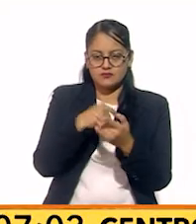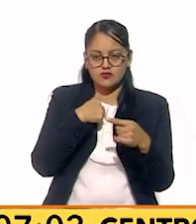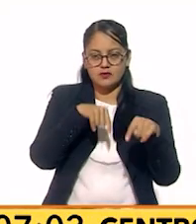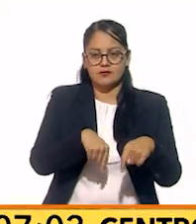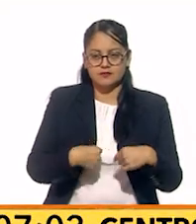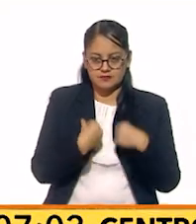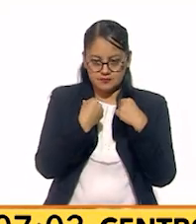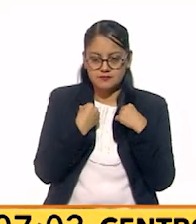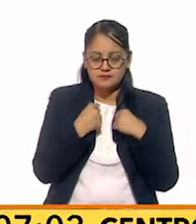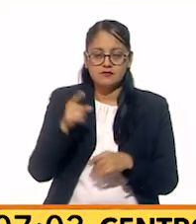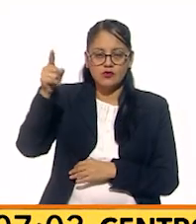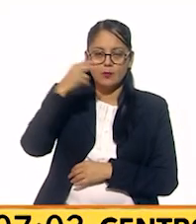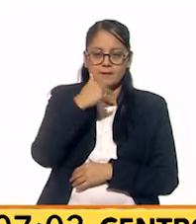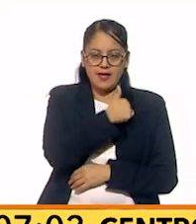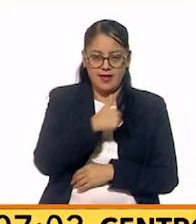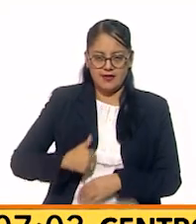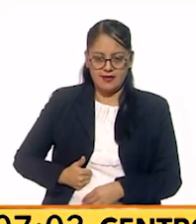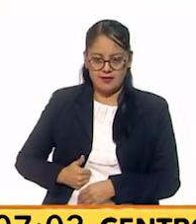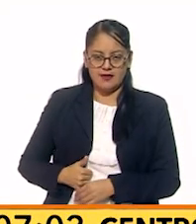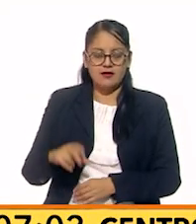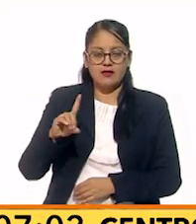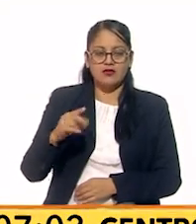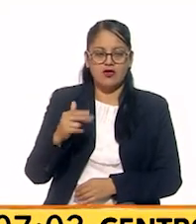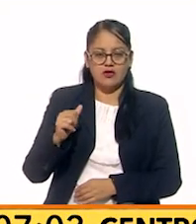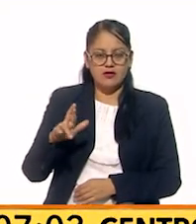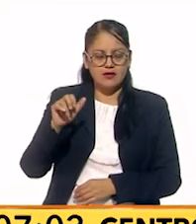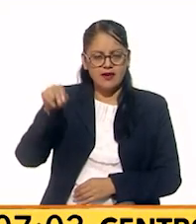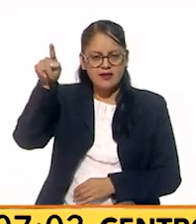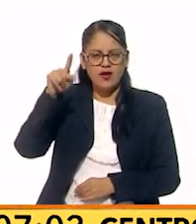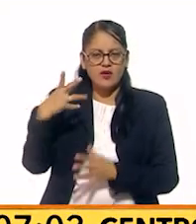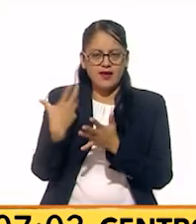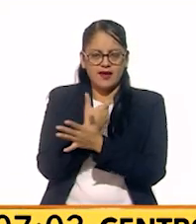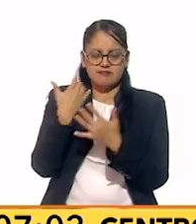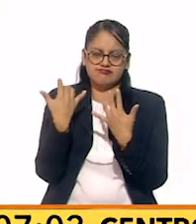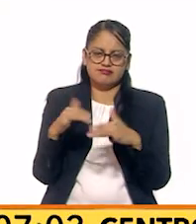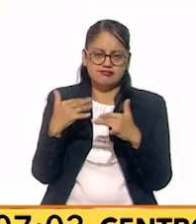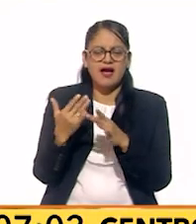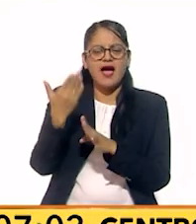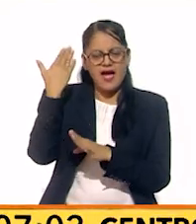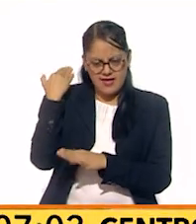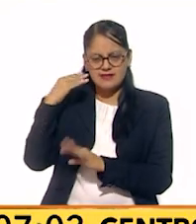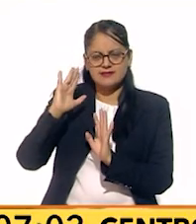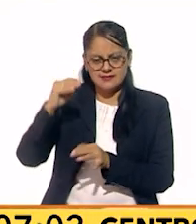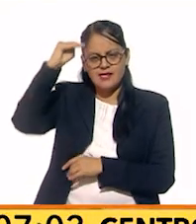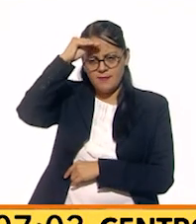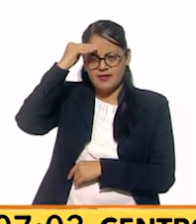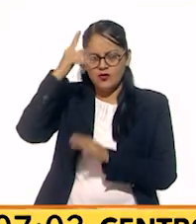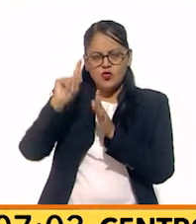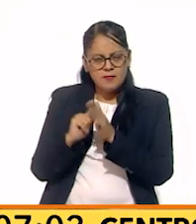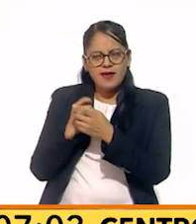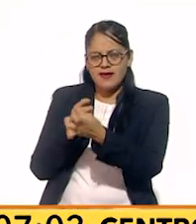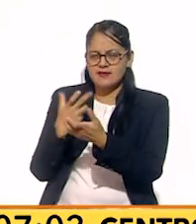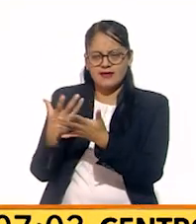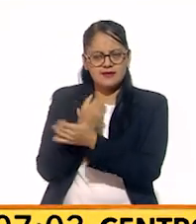el alcalde Zoran Kwame Mandani, que ya esa victoria fue previsto hace un mes